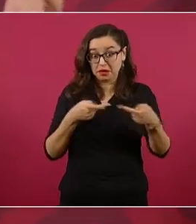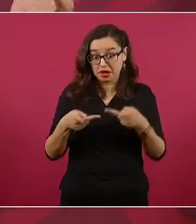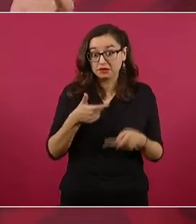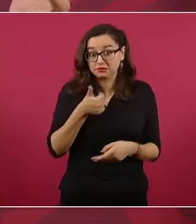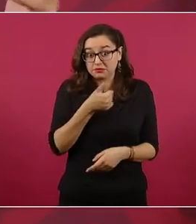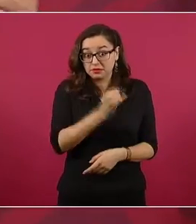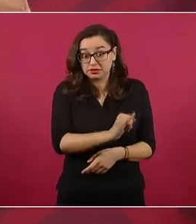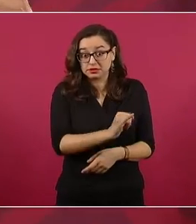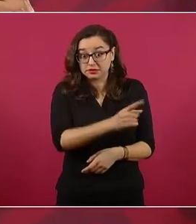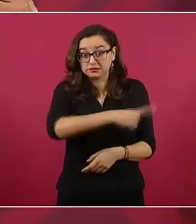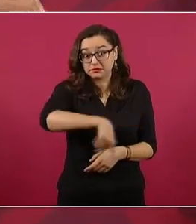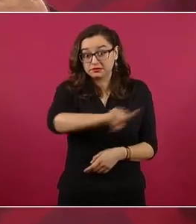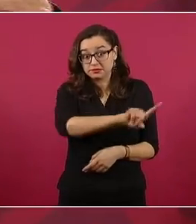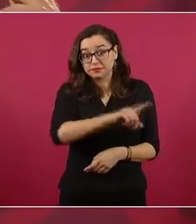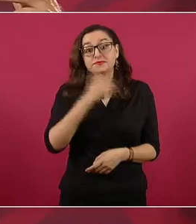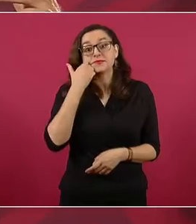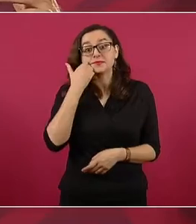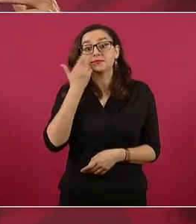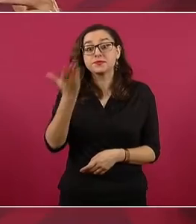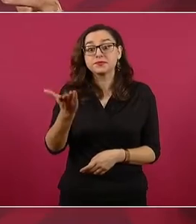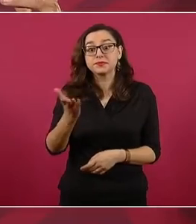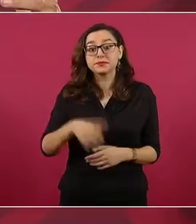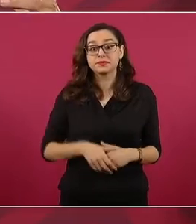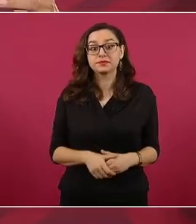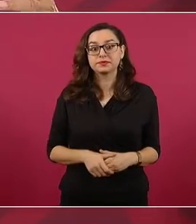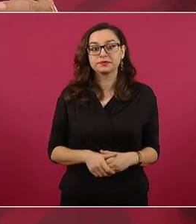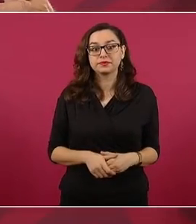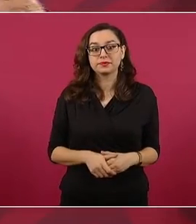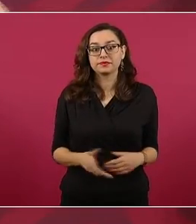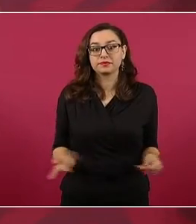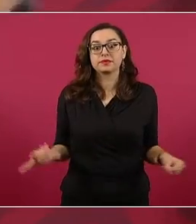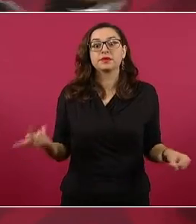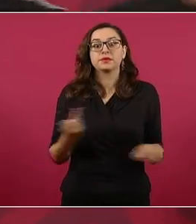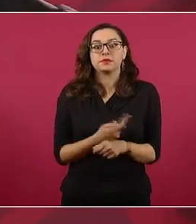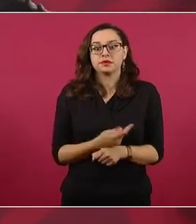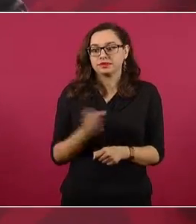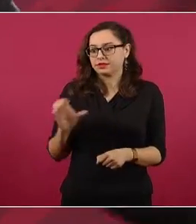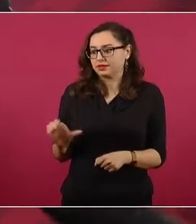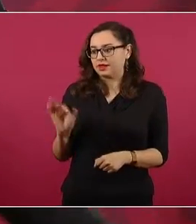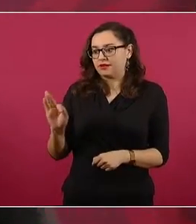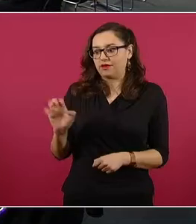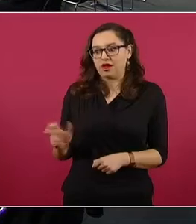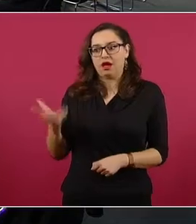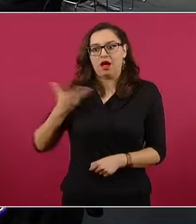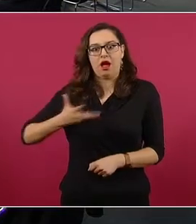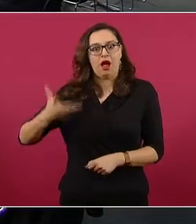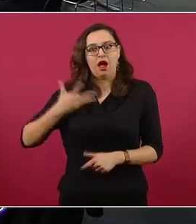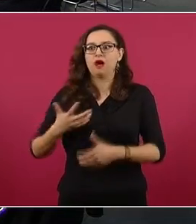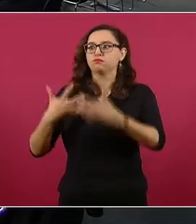Entonces, tenía la Comisión Federal de Electricidad toda la infraestructura,